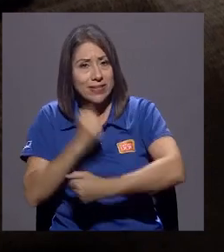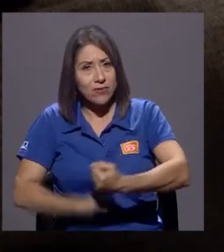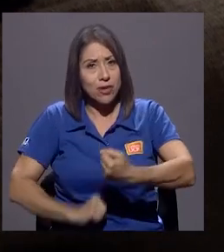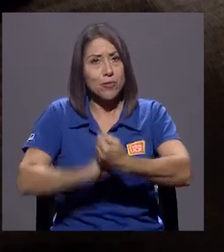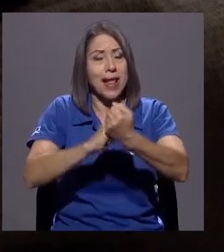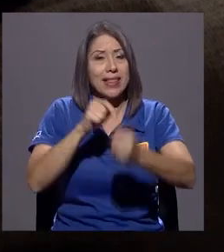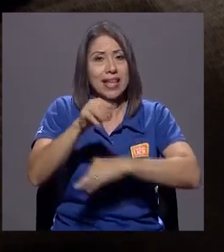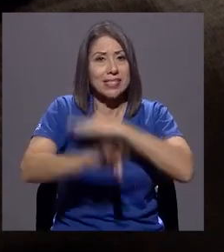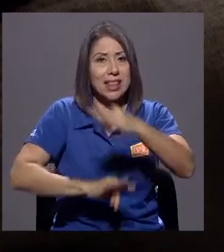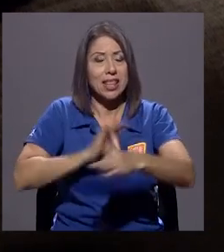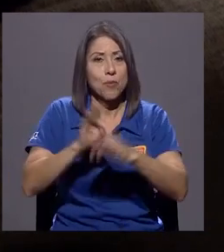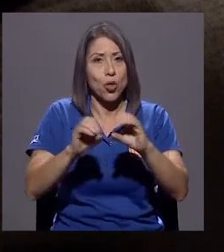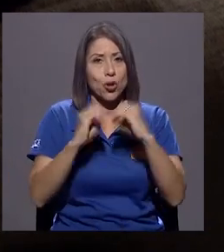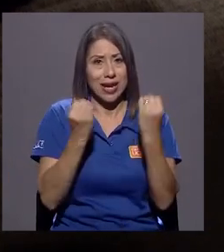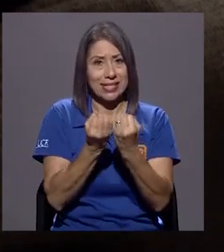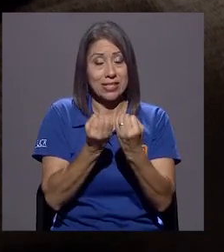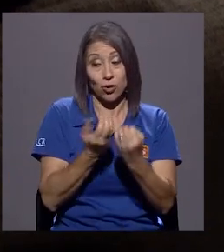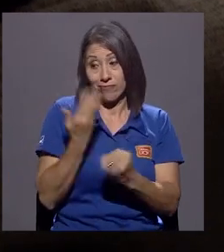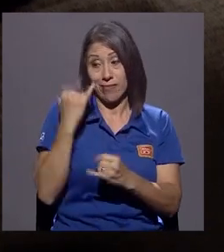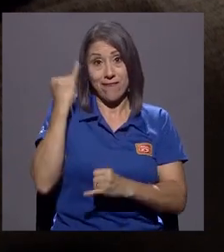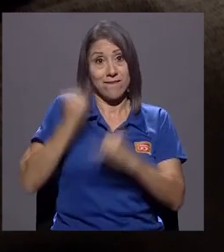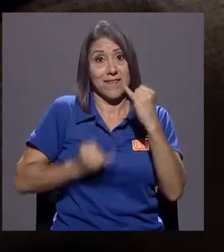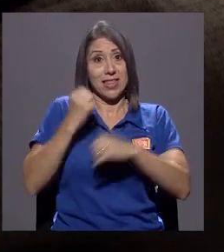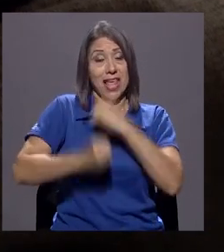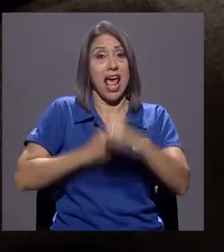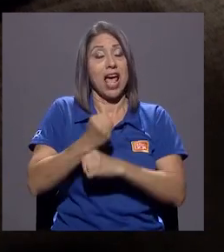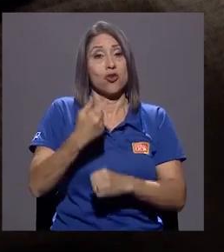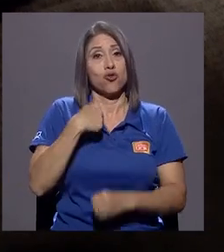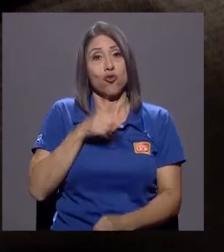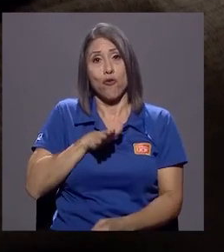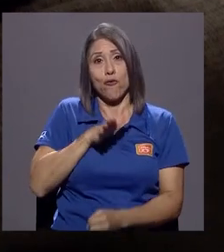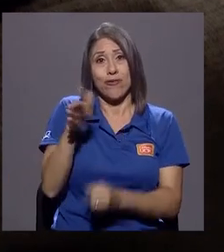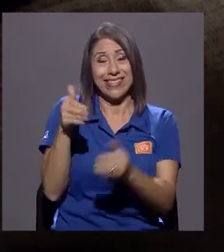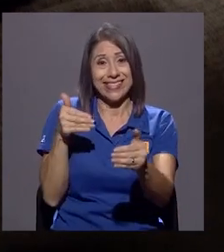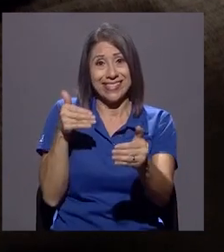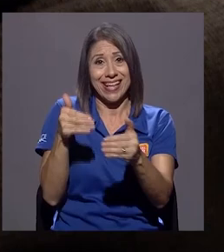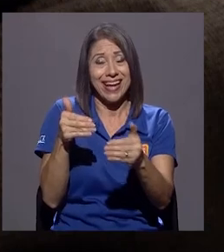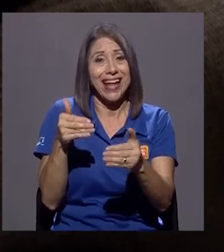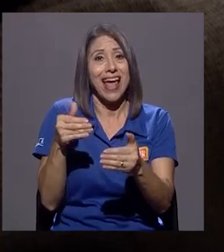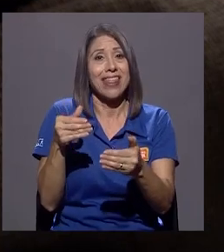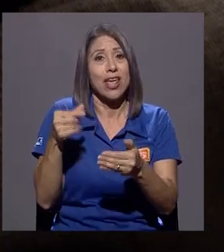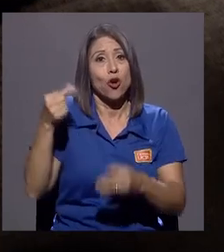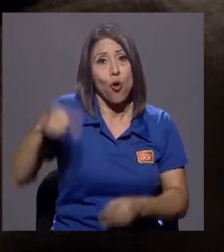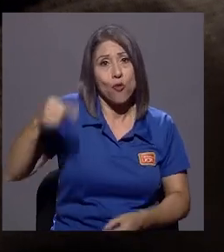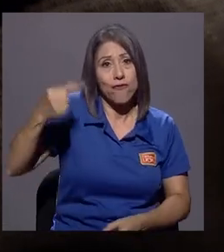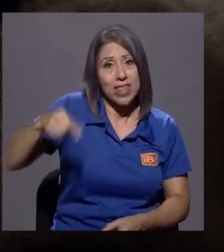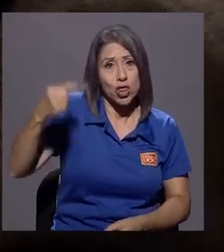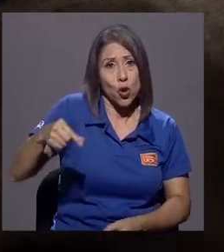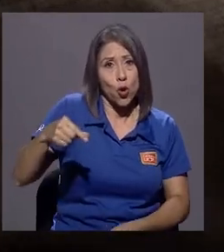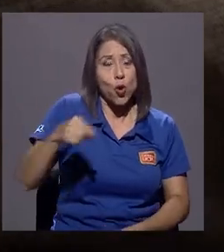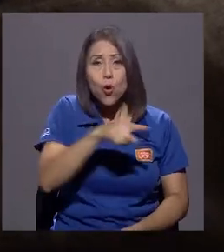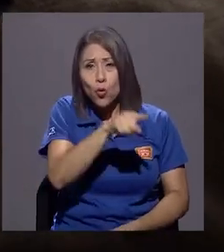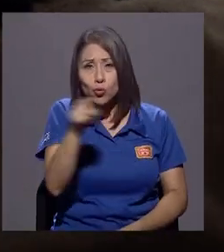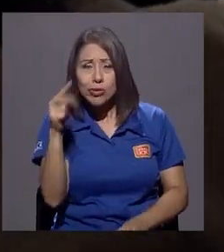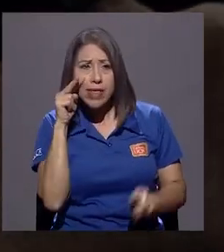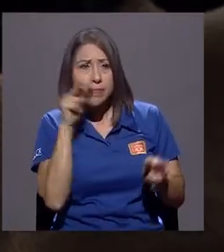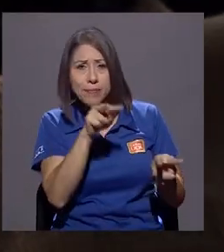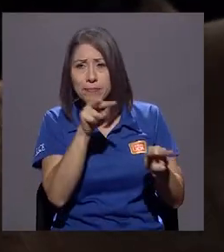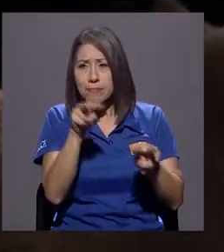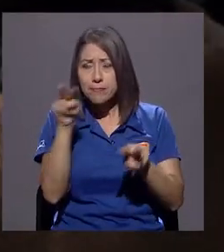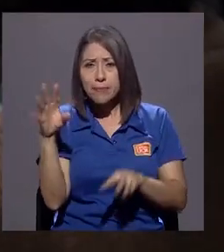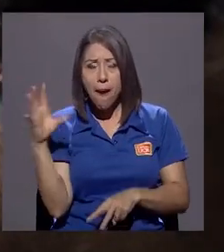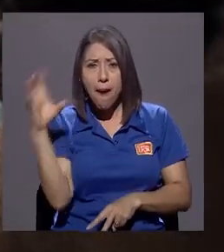el fin de año estuve muy cerca del de golfito por ejemplo y usted puede ver como usted identifica a flor de